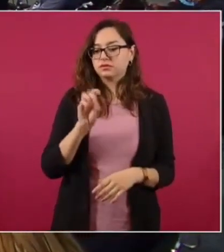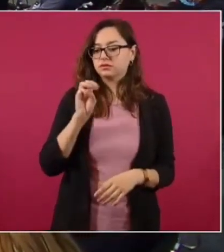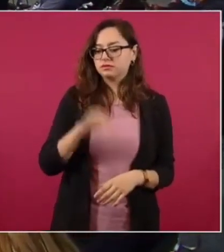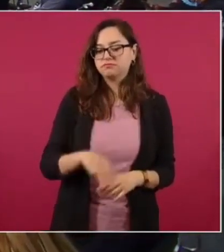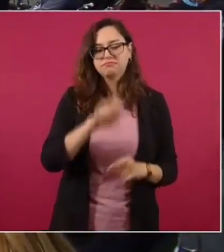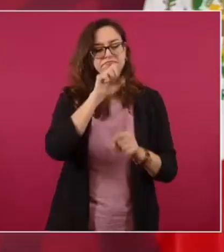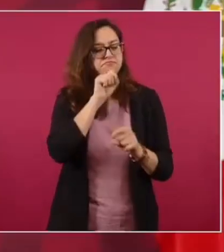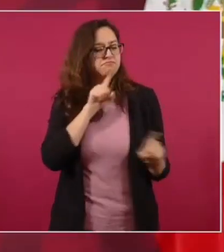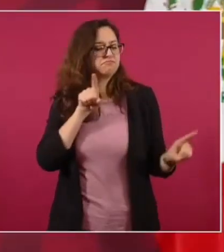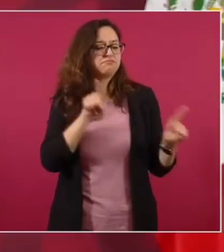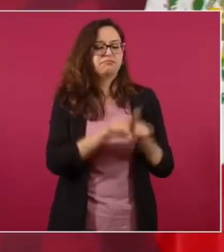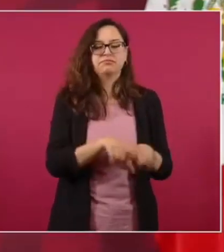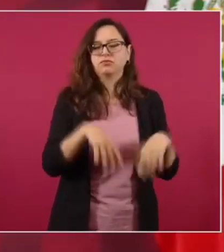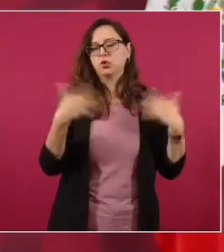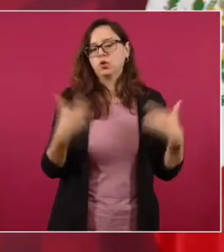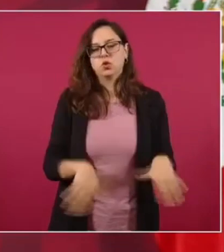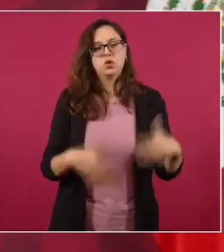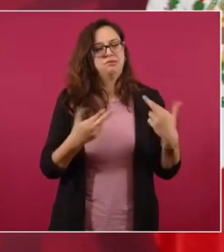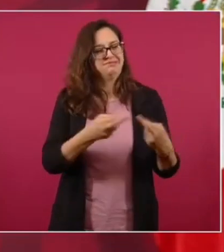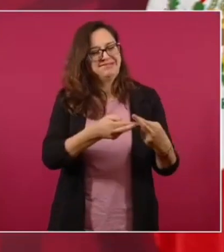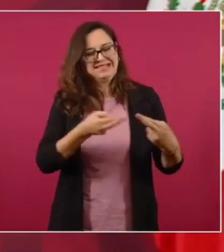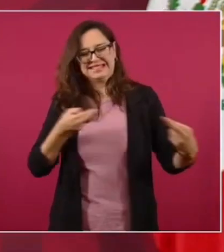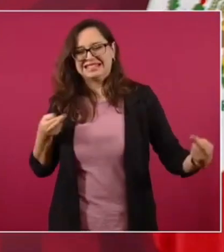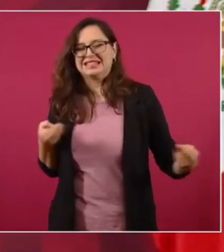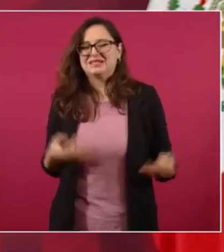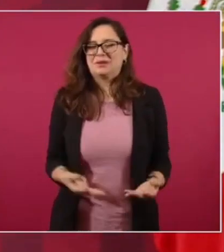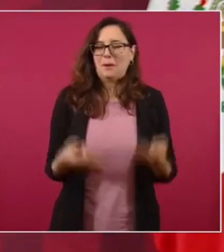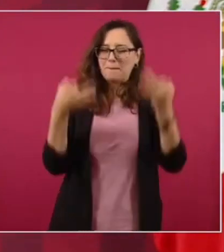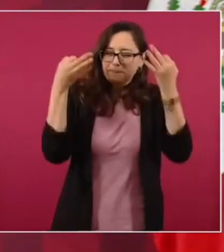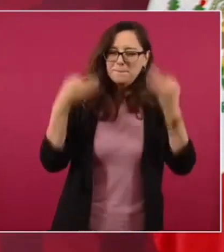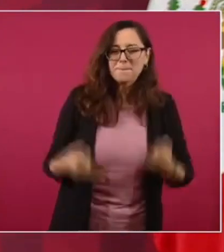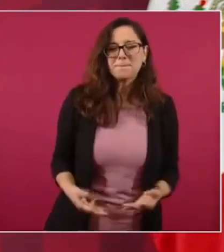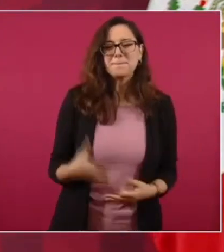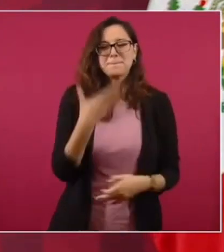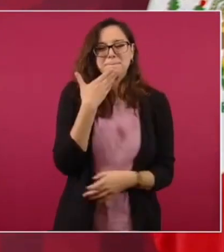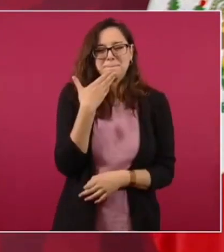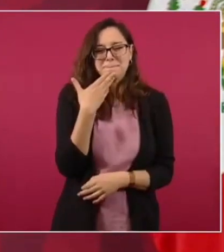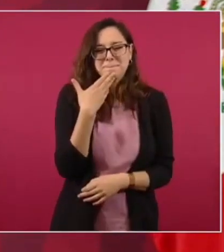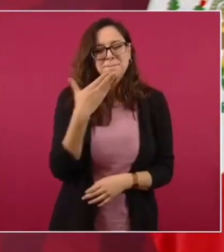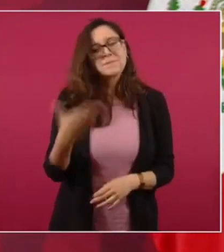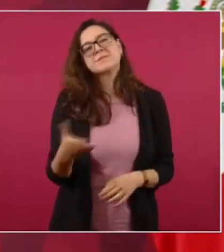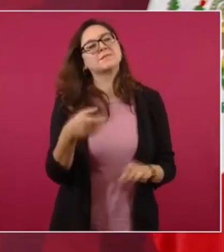primera, él es un hombre